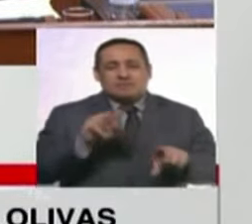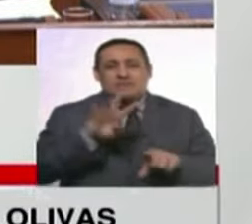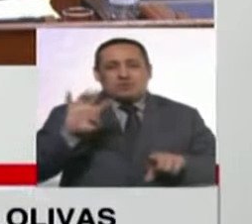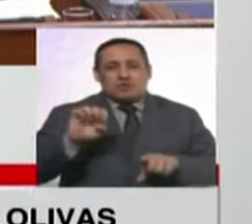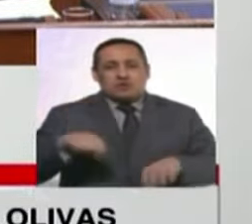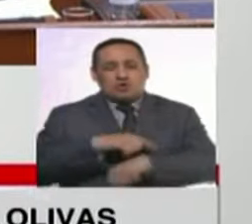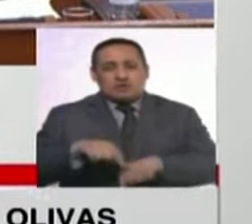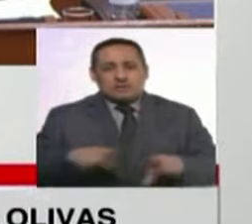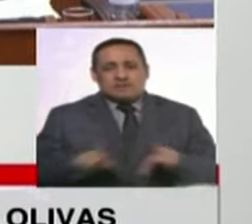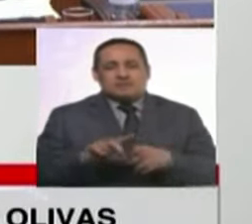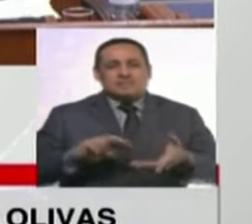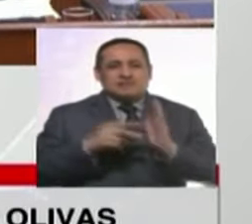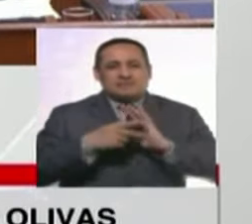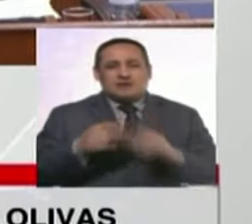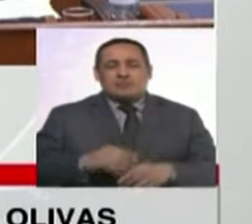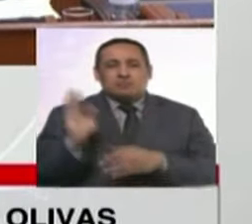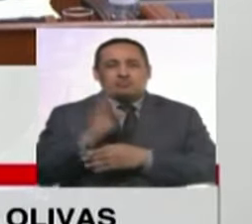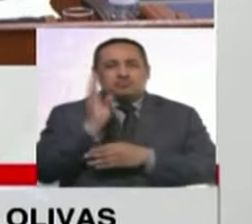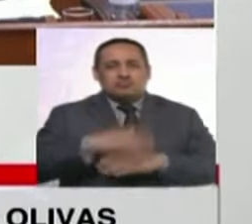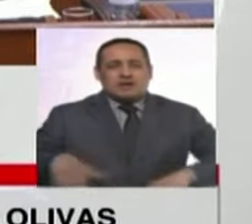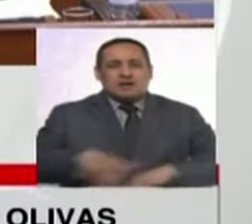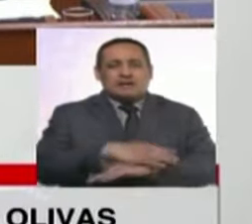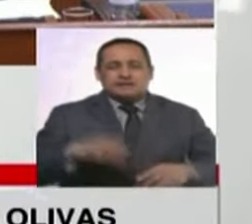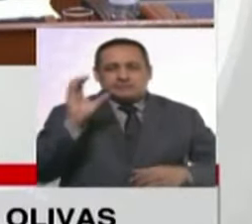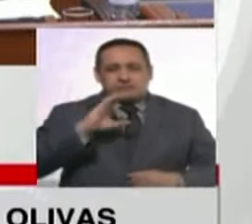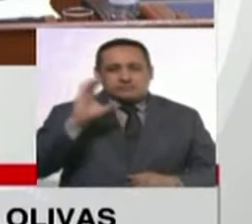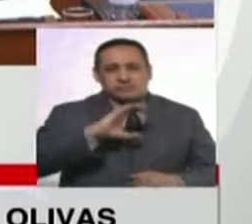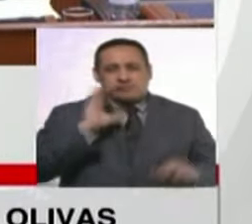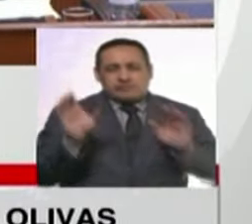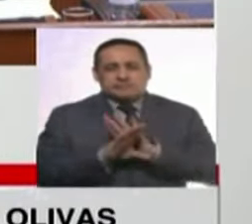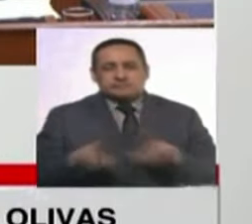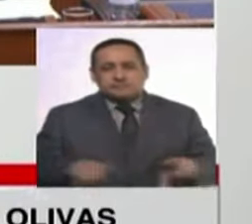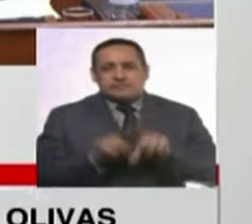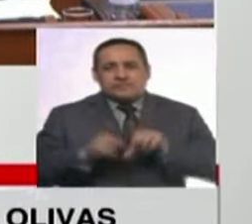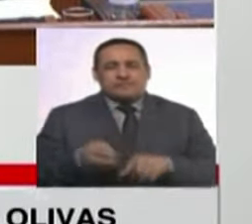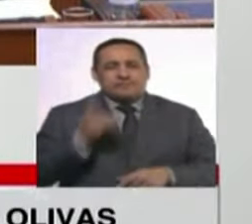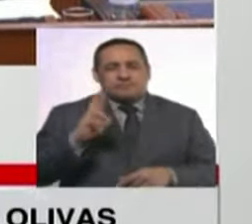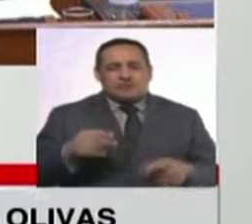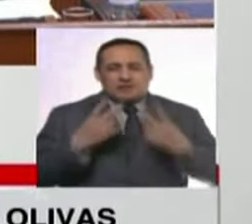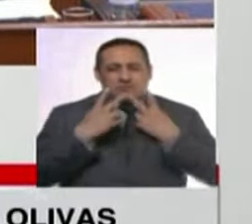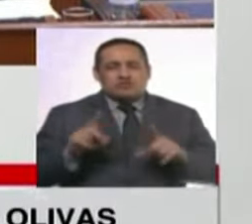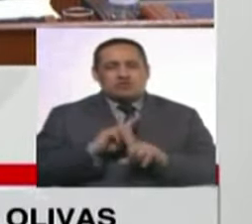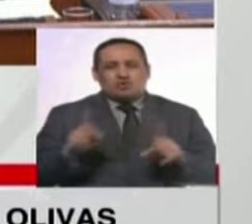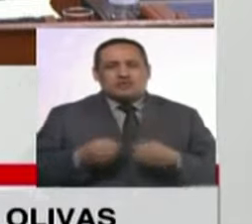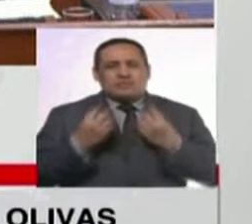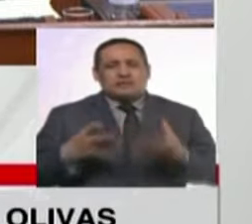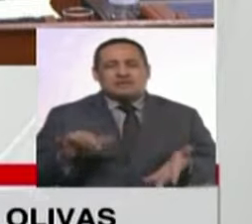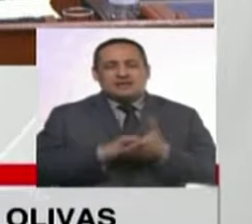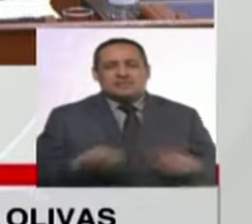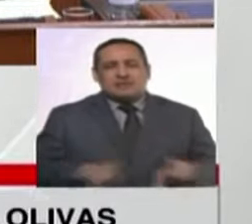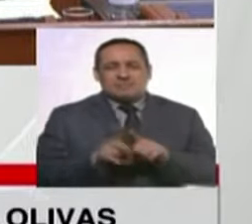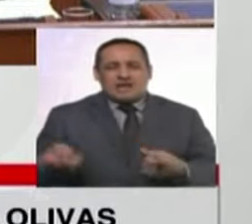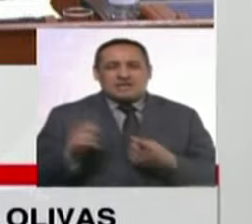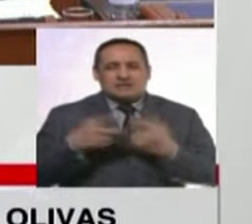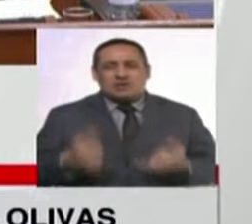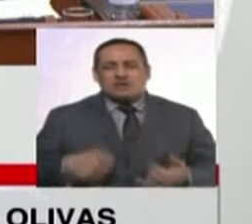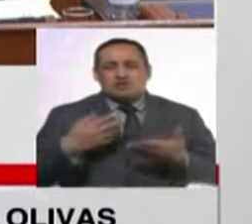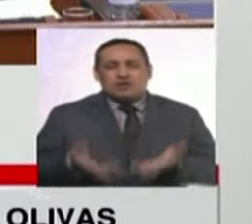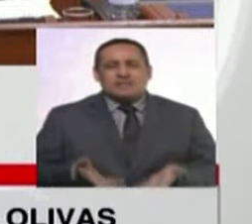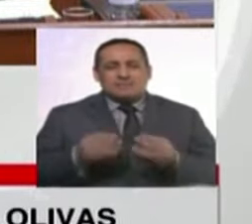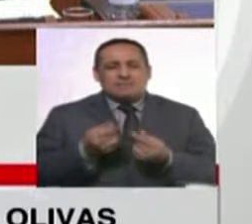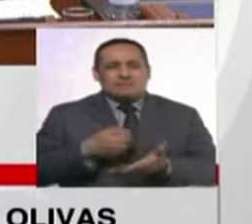horas se dedican a patrullar las calles a buscar justamente delincuentes y no es justo de que ellos hasta el día de hoy no hayan